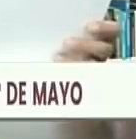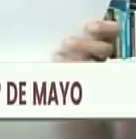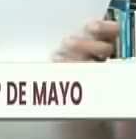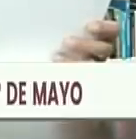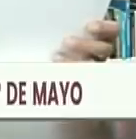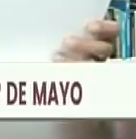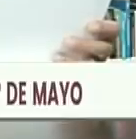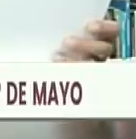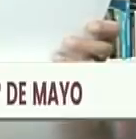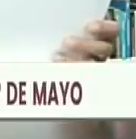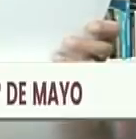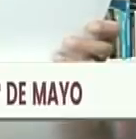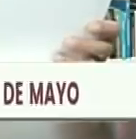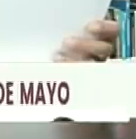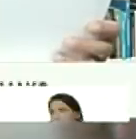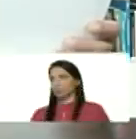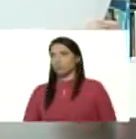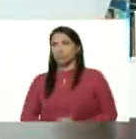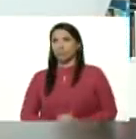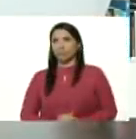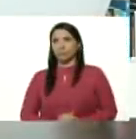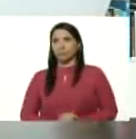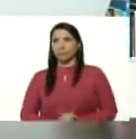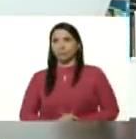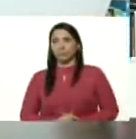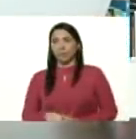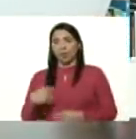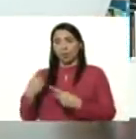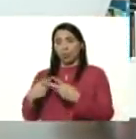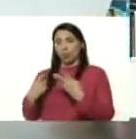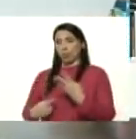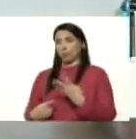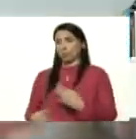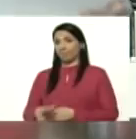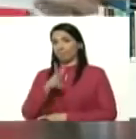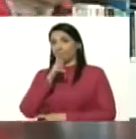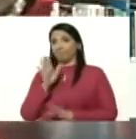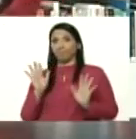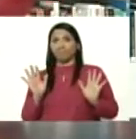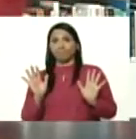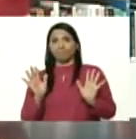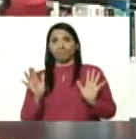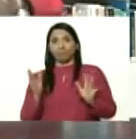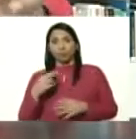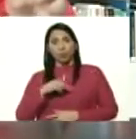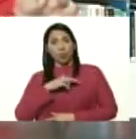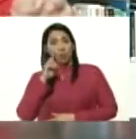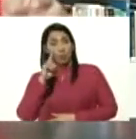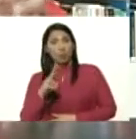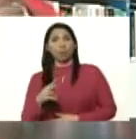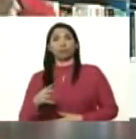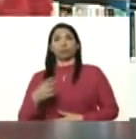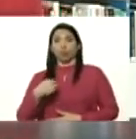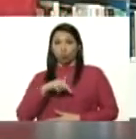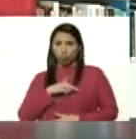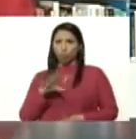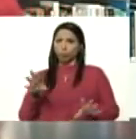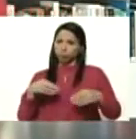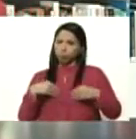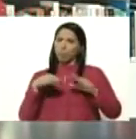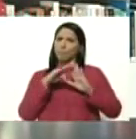Es una cosa monstruosa. Si uno lo ve, ha valido la pena las medidas